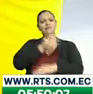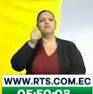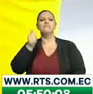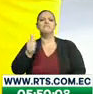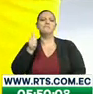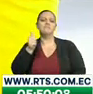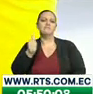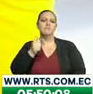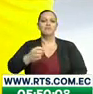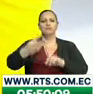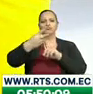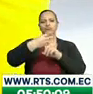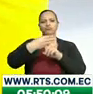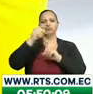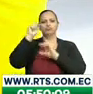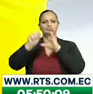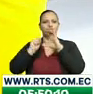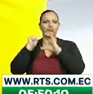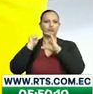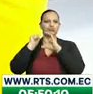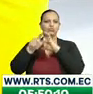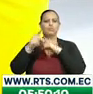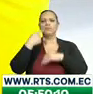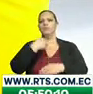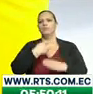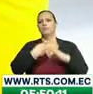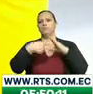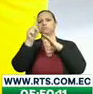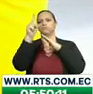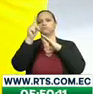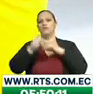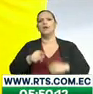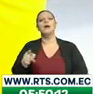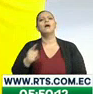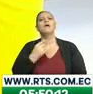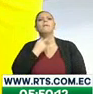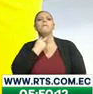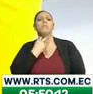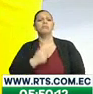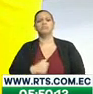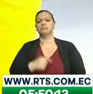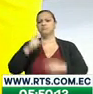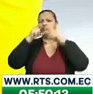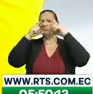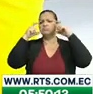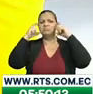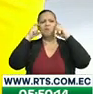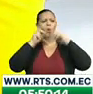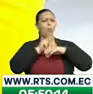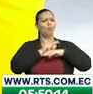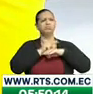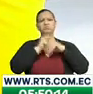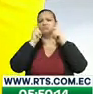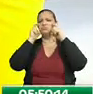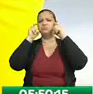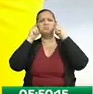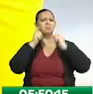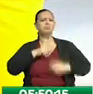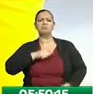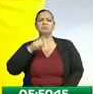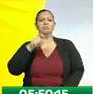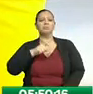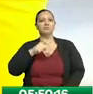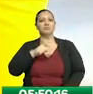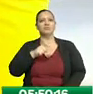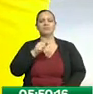que redes de la Edil grabó al inicio de la pandemia, donde se recomendaba el no uso de